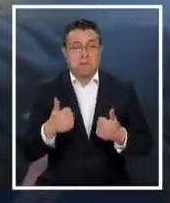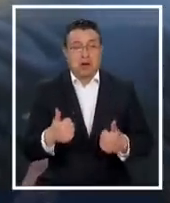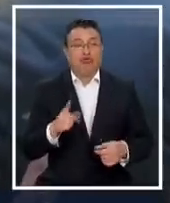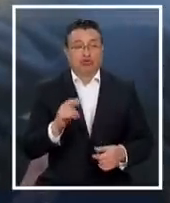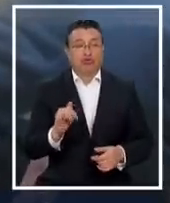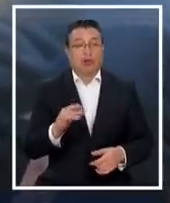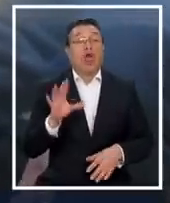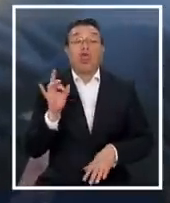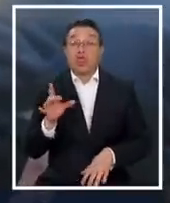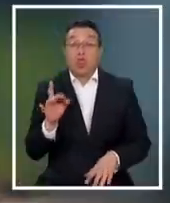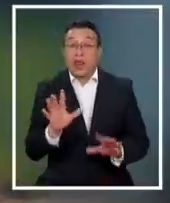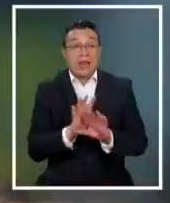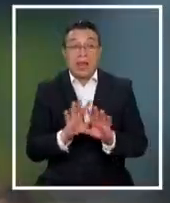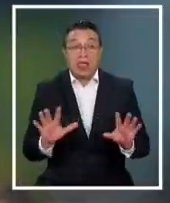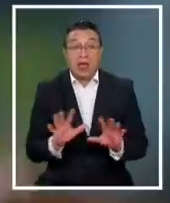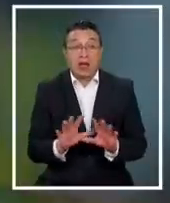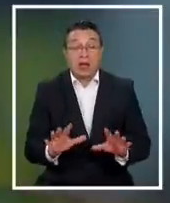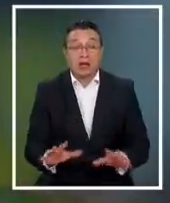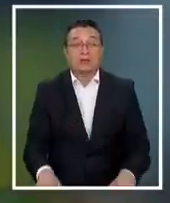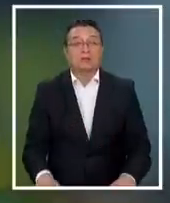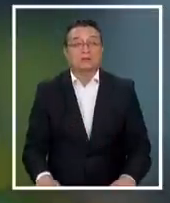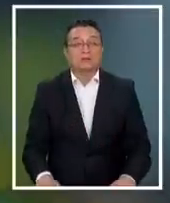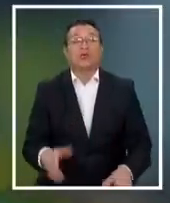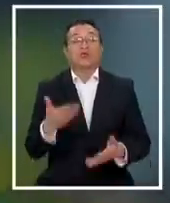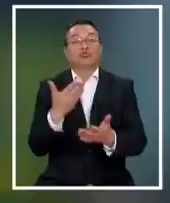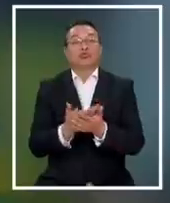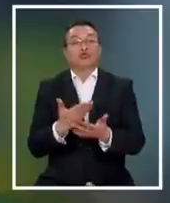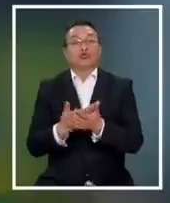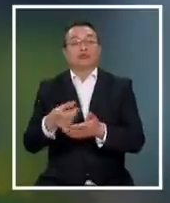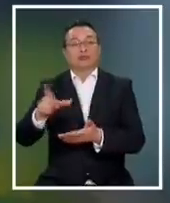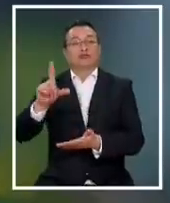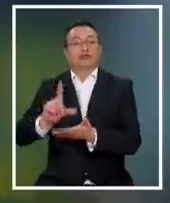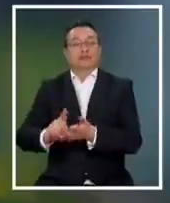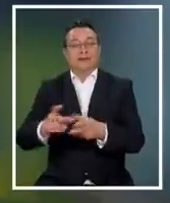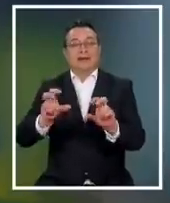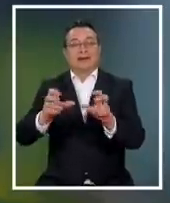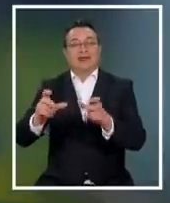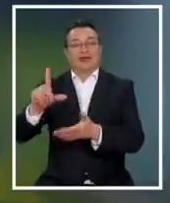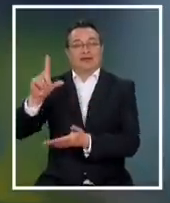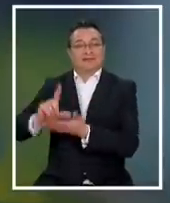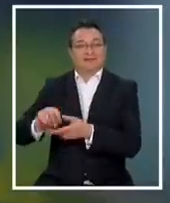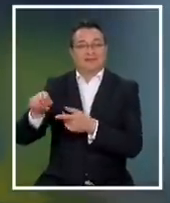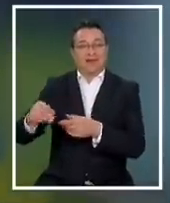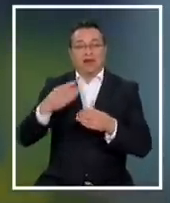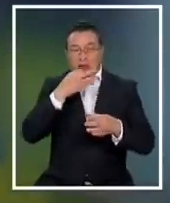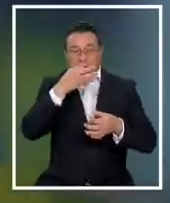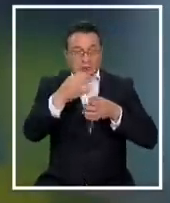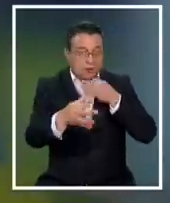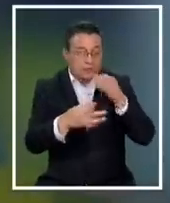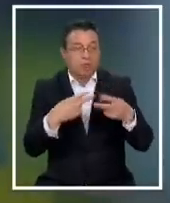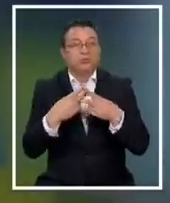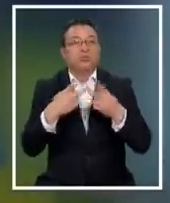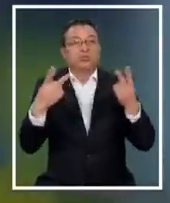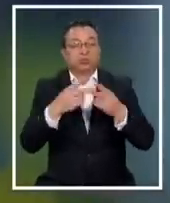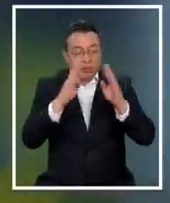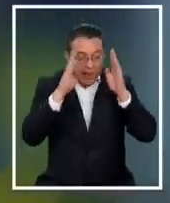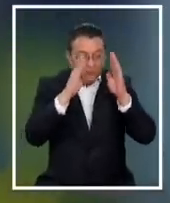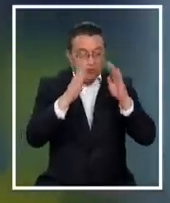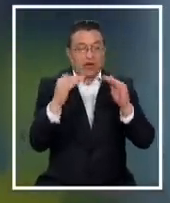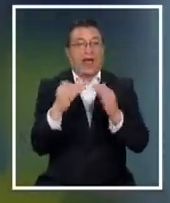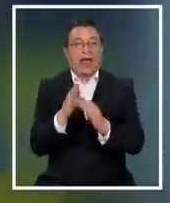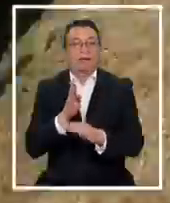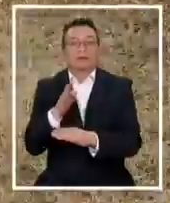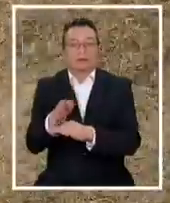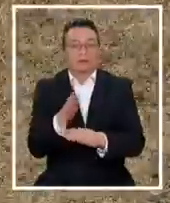Bien. ¿Bien? ¿No te duele nada? Aprovecha un espacio que tiene en una radio local para dar consejos y promocionar sus atenciones a